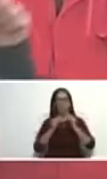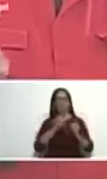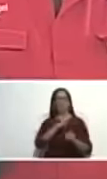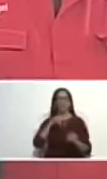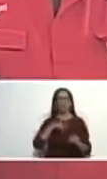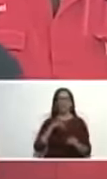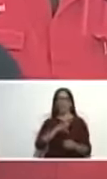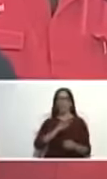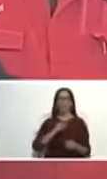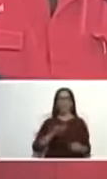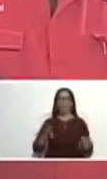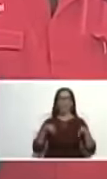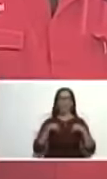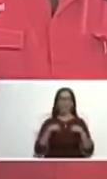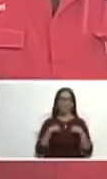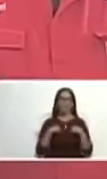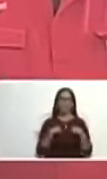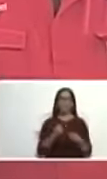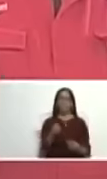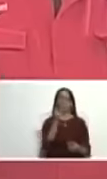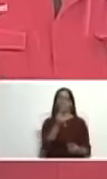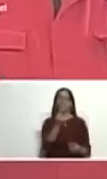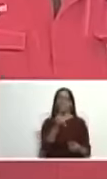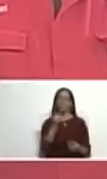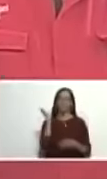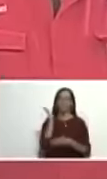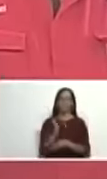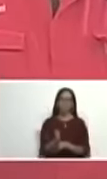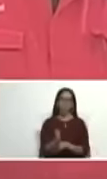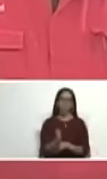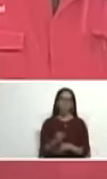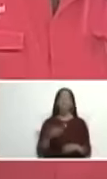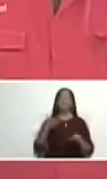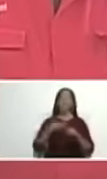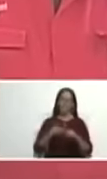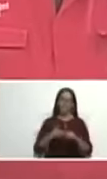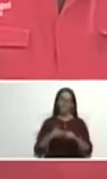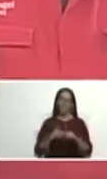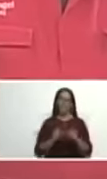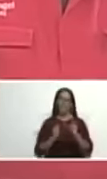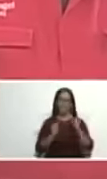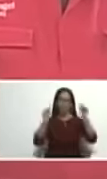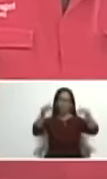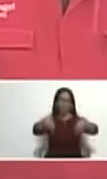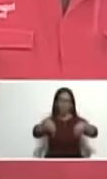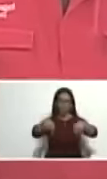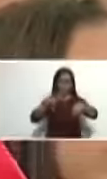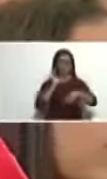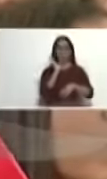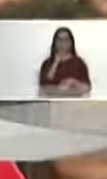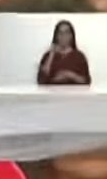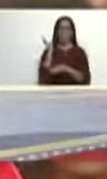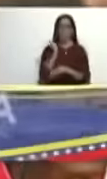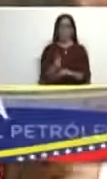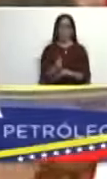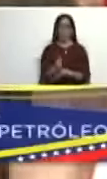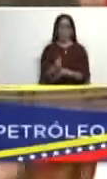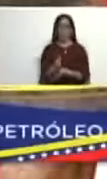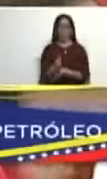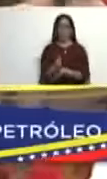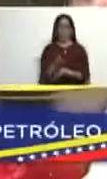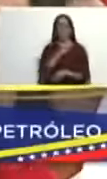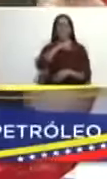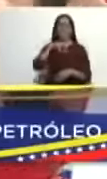nosotros no vamos a aceptar ningún tipo de sanciones. Para PDVSA, a partir de hoy, no existen sanciones. En